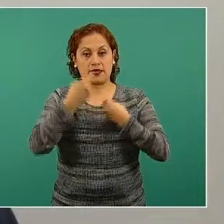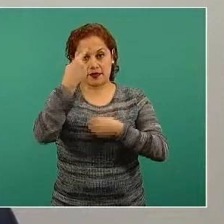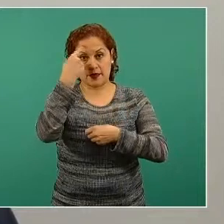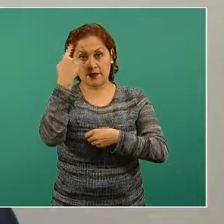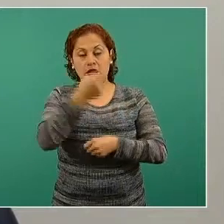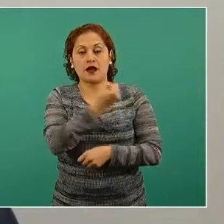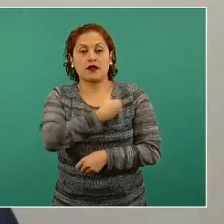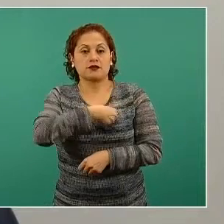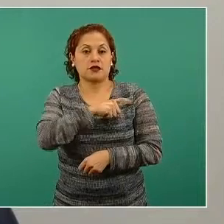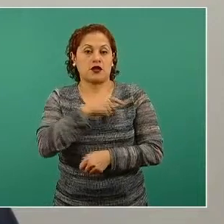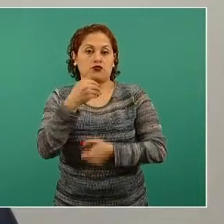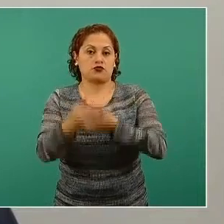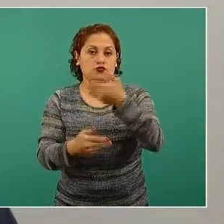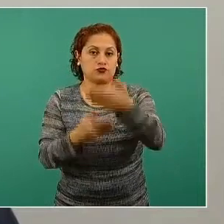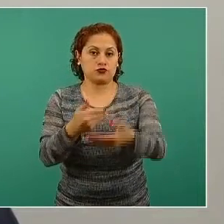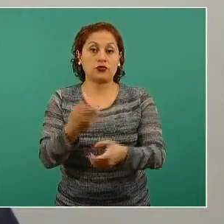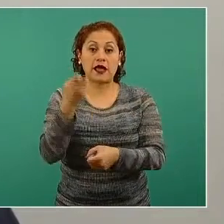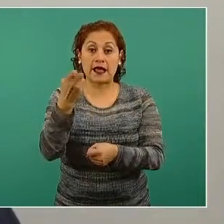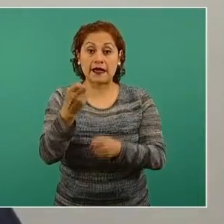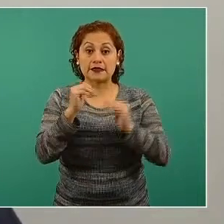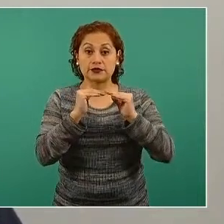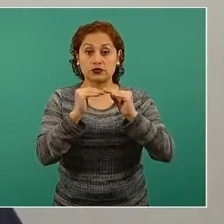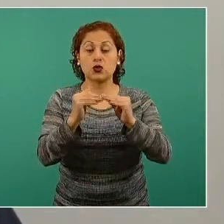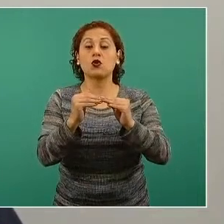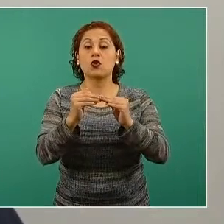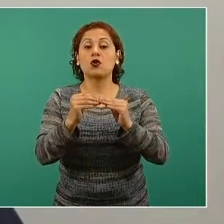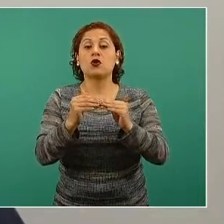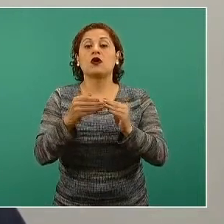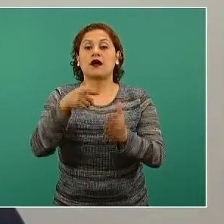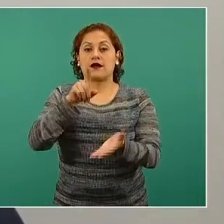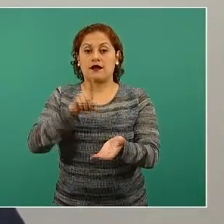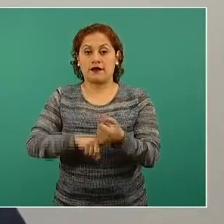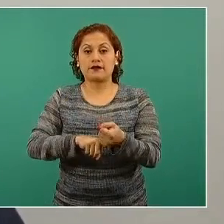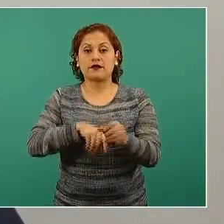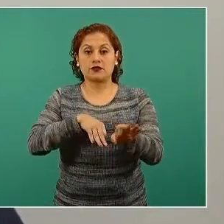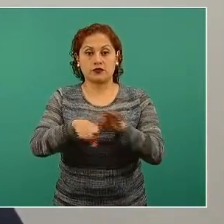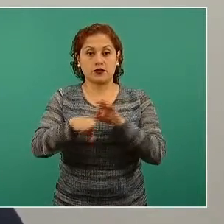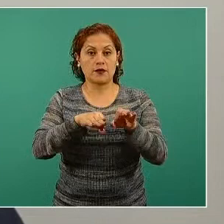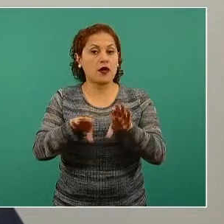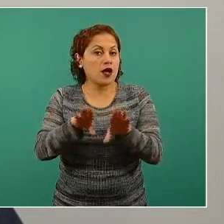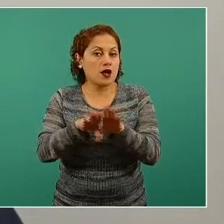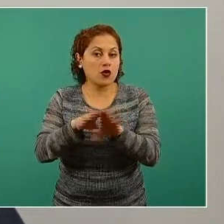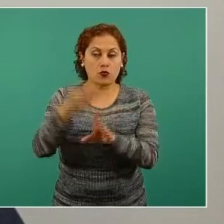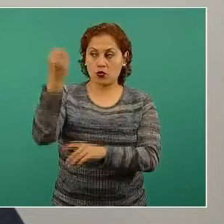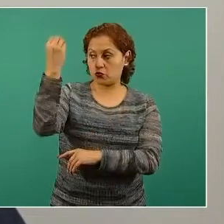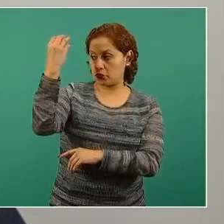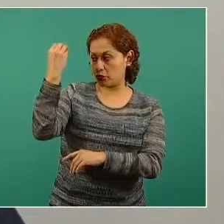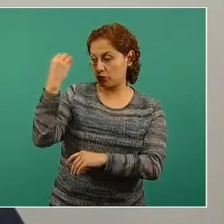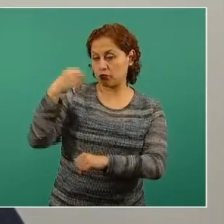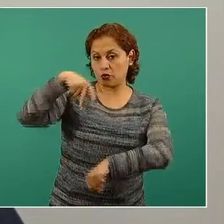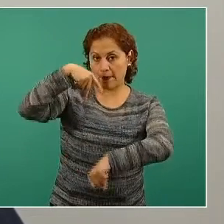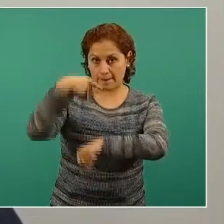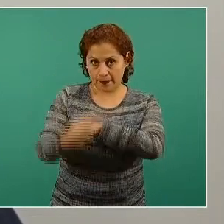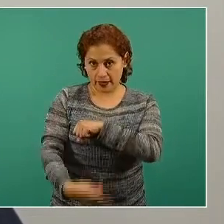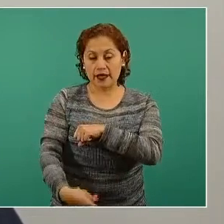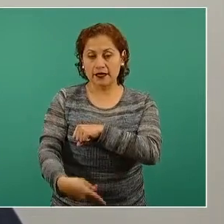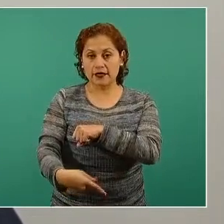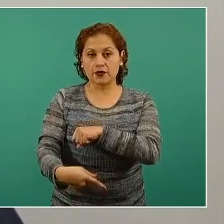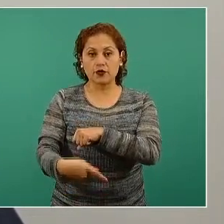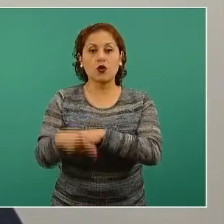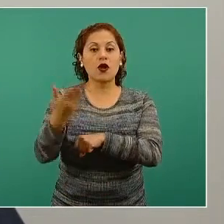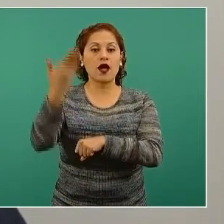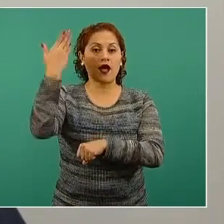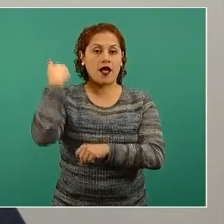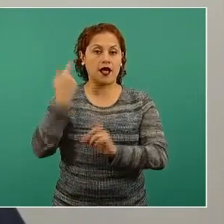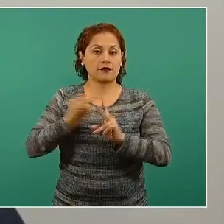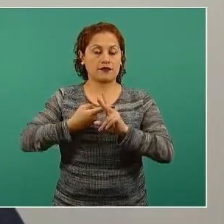un balance que se ha venido trabajando precisamente a través del semáforo de riesgo epidemiológico desde que este se